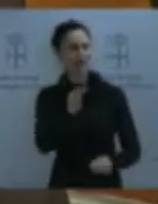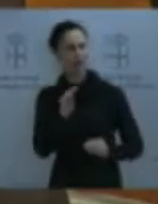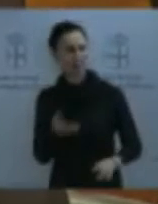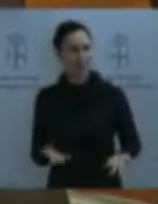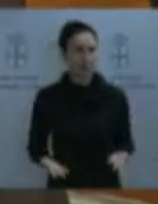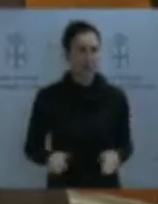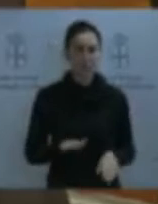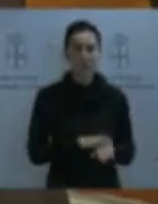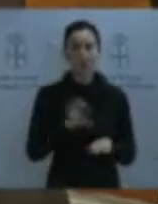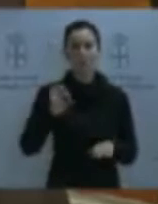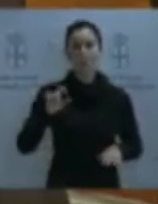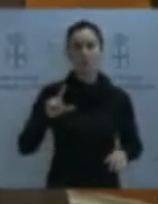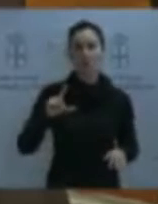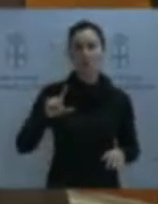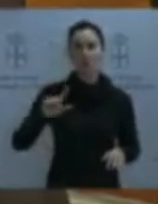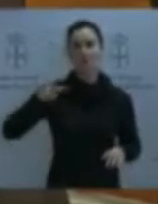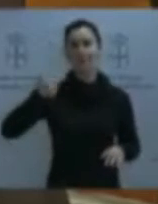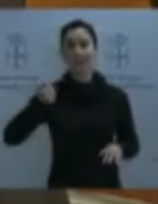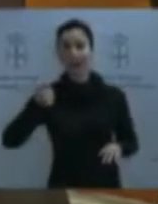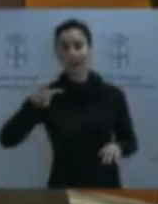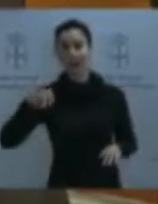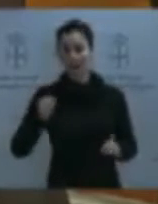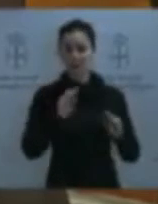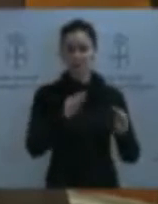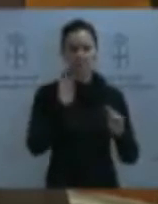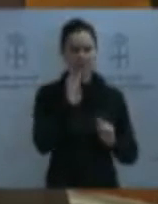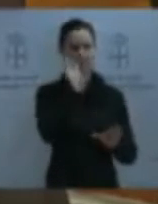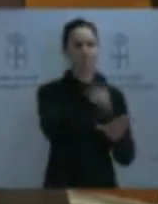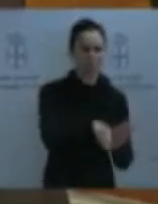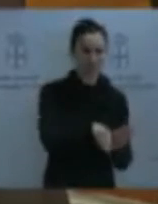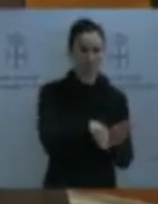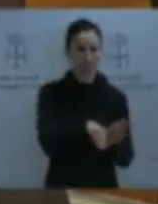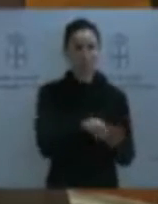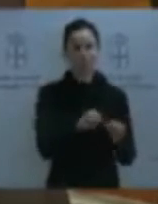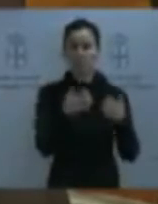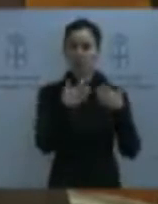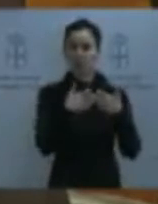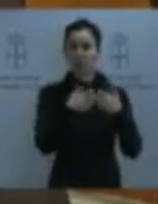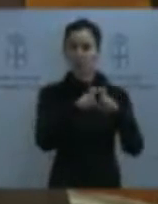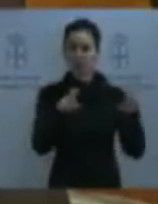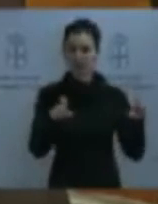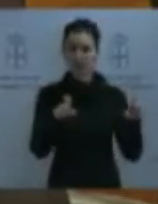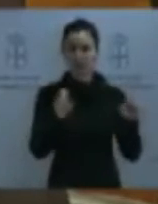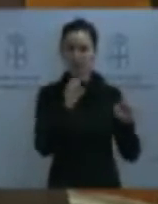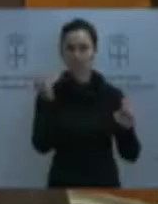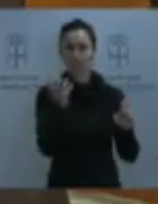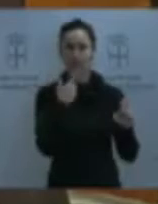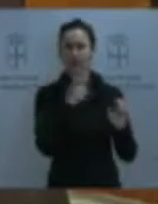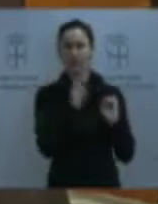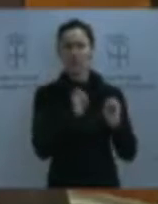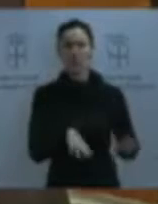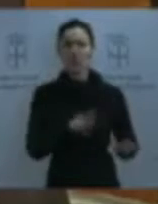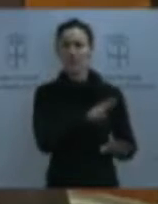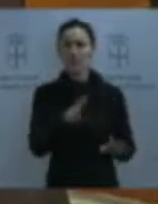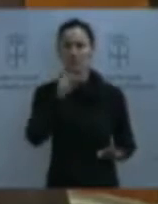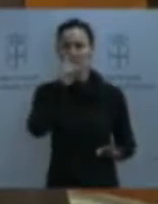Administración del Grupo Duro Felguera es el momento elegido para abandonar el barco. El 22 de junio de 2017, justo